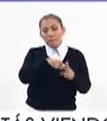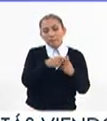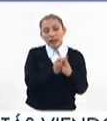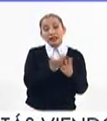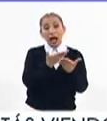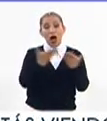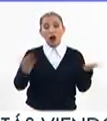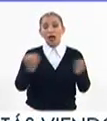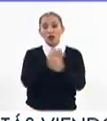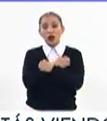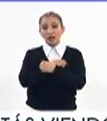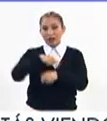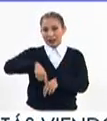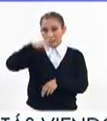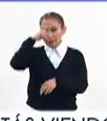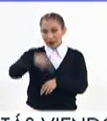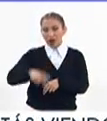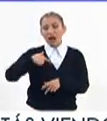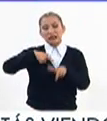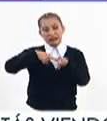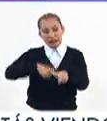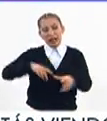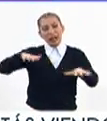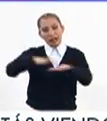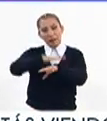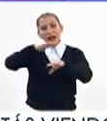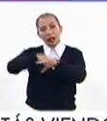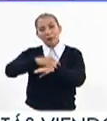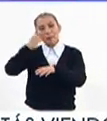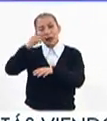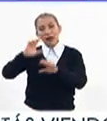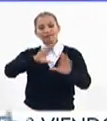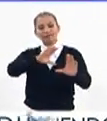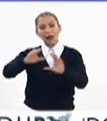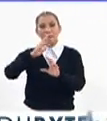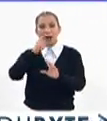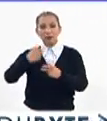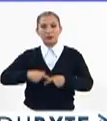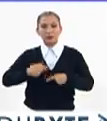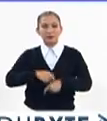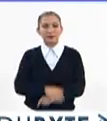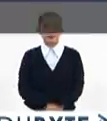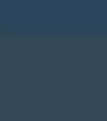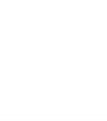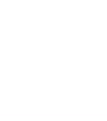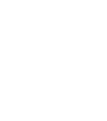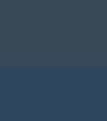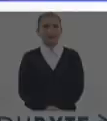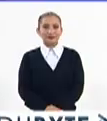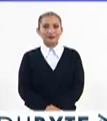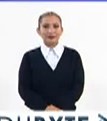inicios de lo que hoy es la educación en México y que continúa cambiando para forjar mejores ciudadanos.